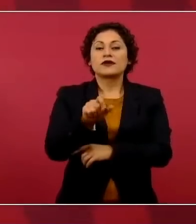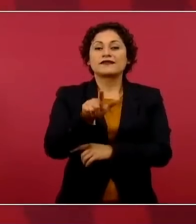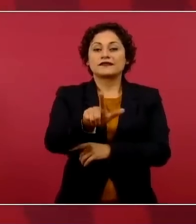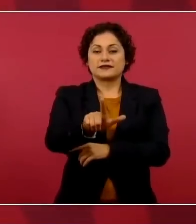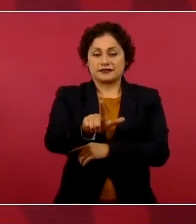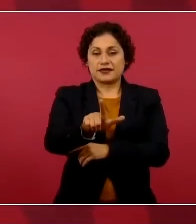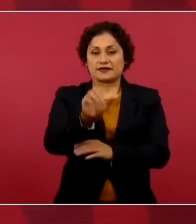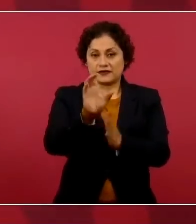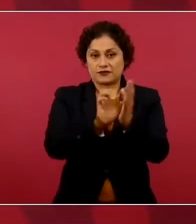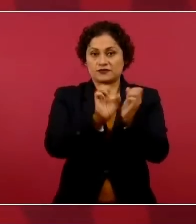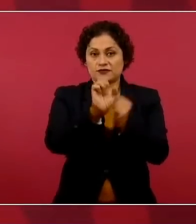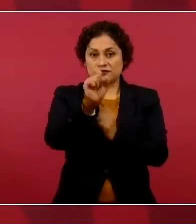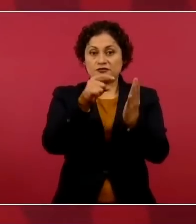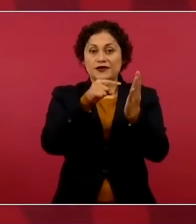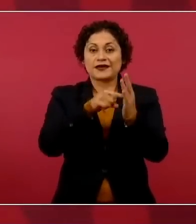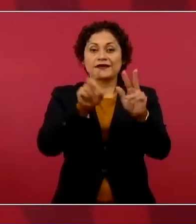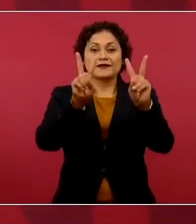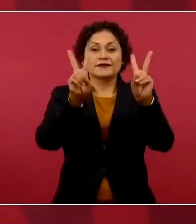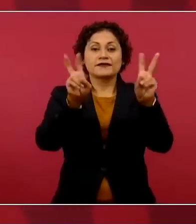para entregar el petróleo.